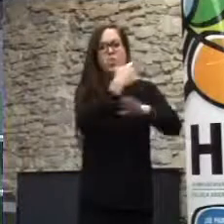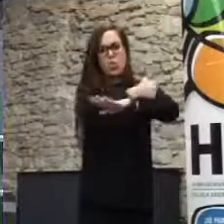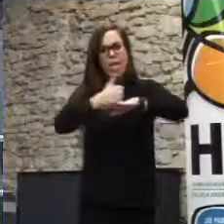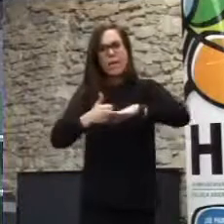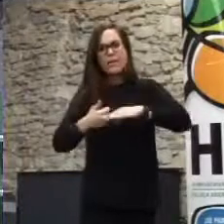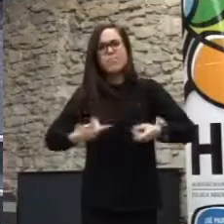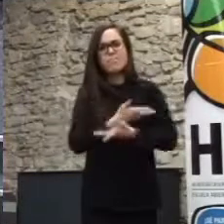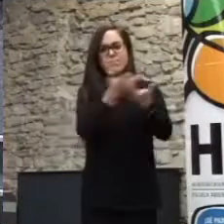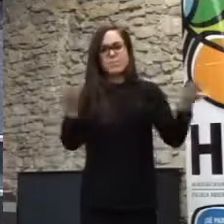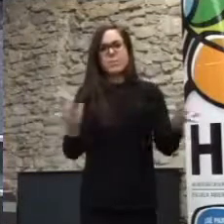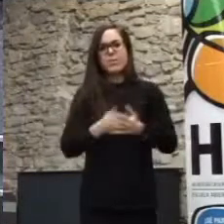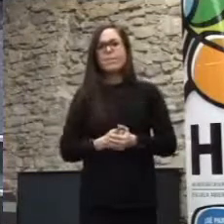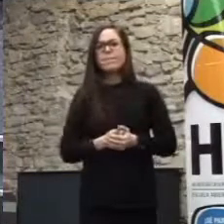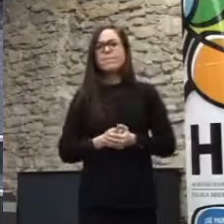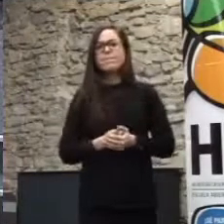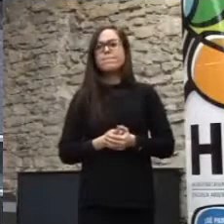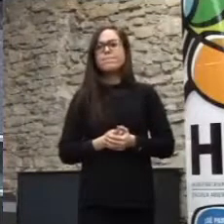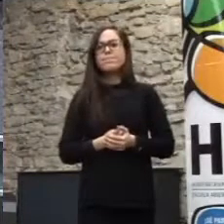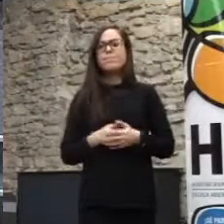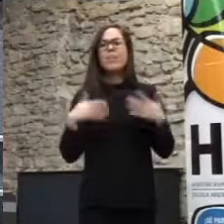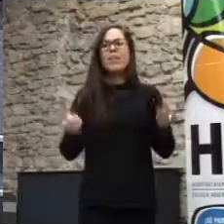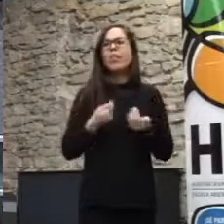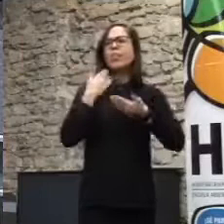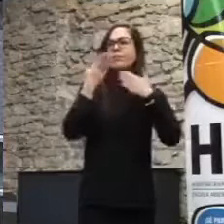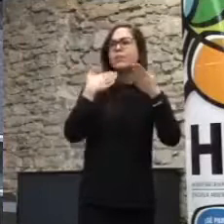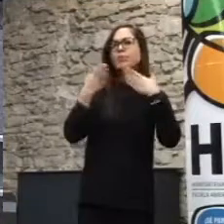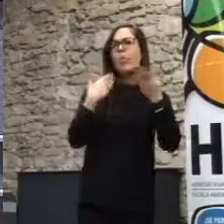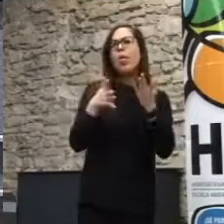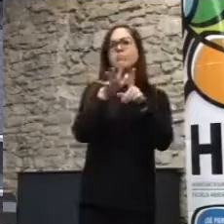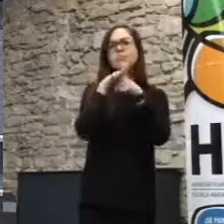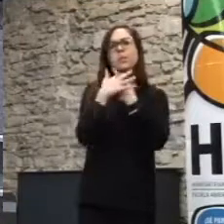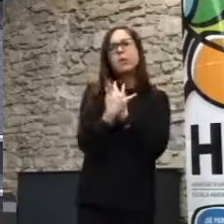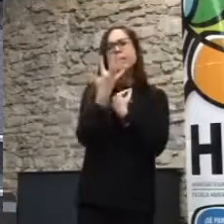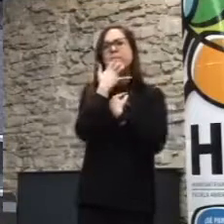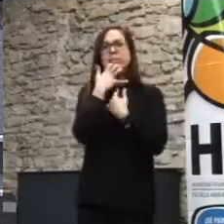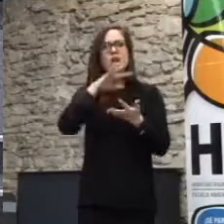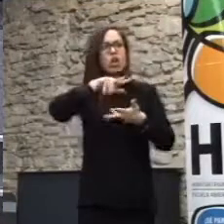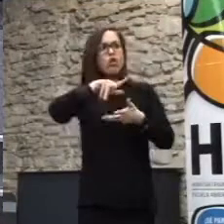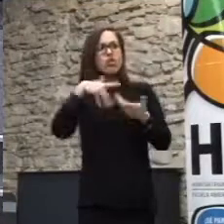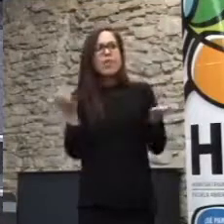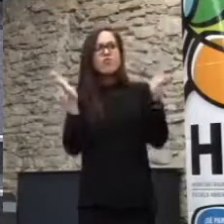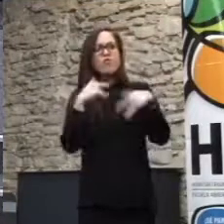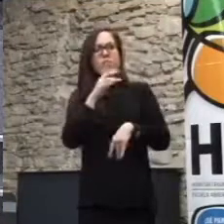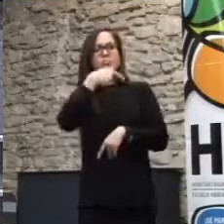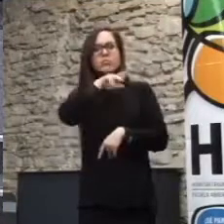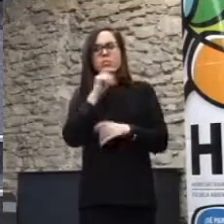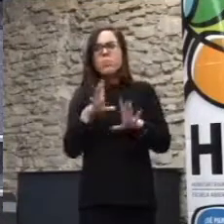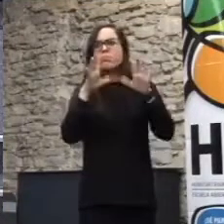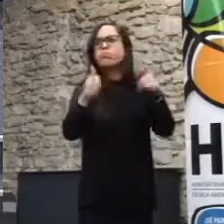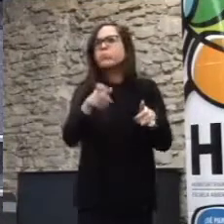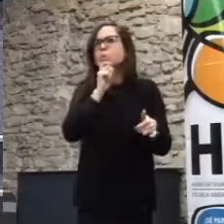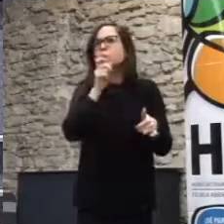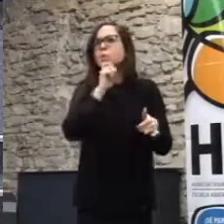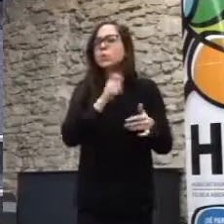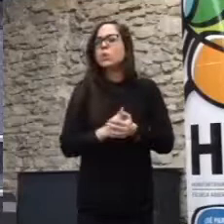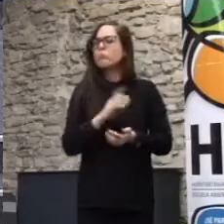inicio un poco esa pista que da, ¿no? De esas tertulias, de esos momentos, de que si no hay noticias, bueno, pues con qué abrimos, ¿no? ¿Cuál va a ser? ¿Cómo veis